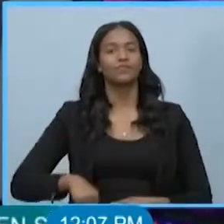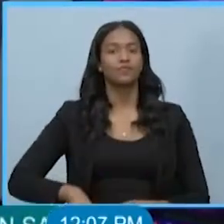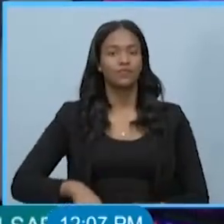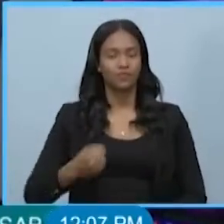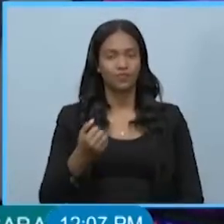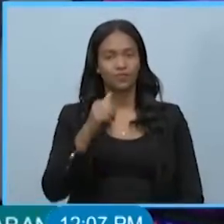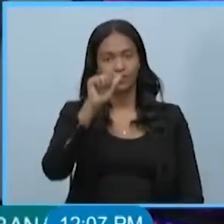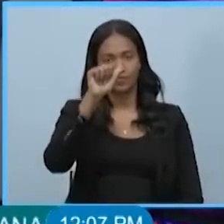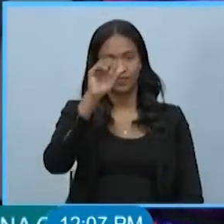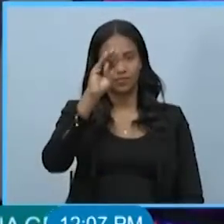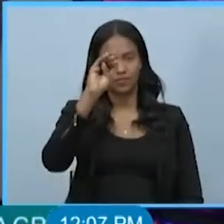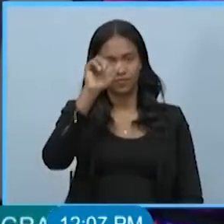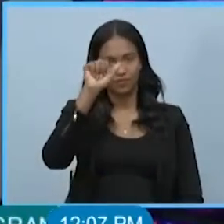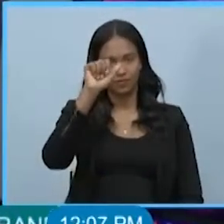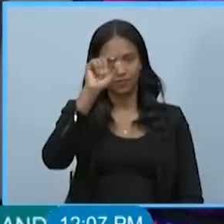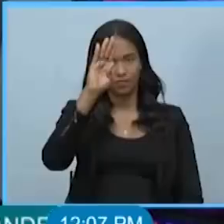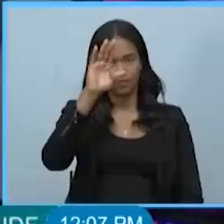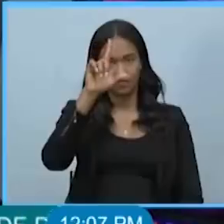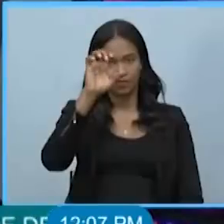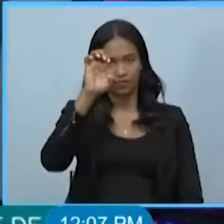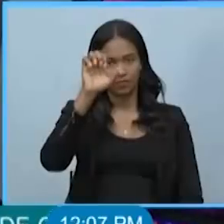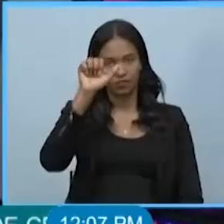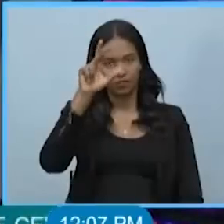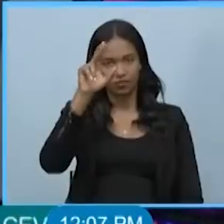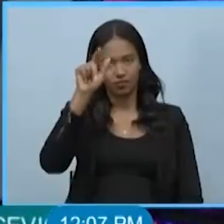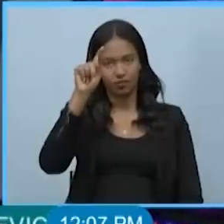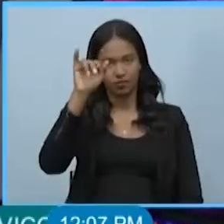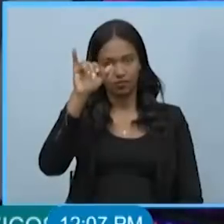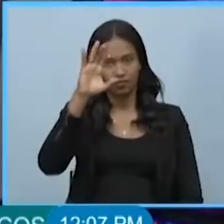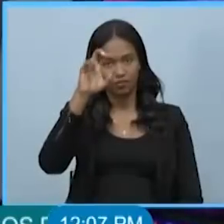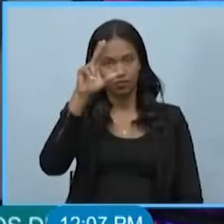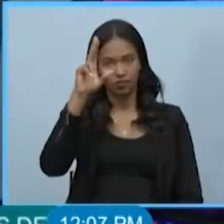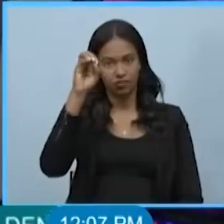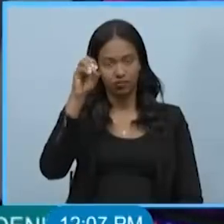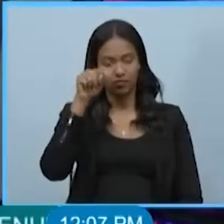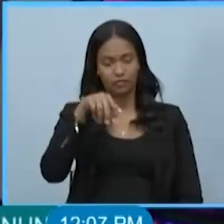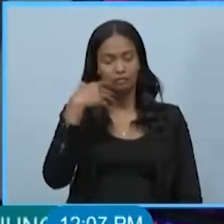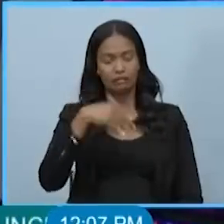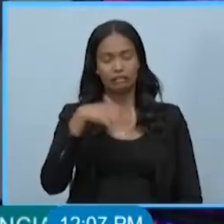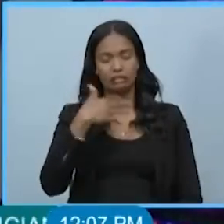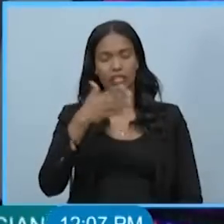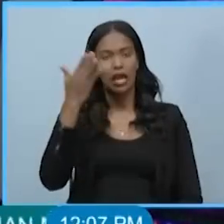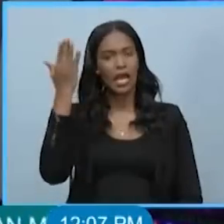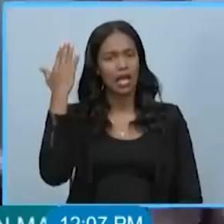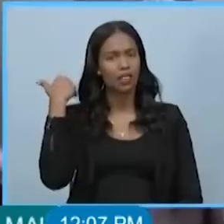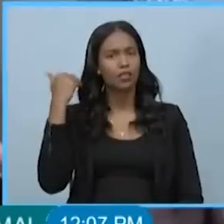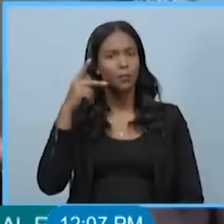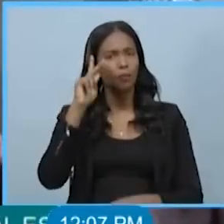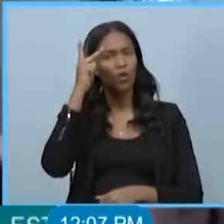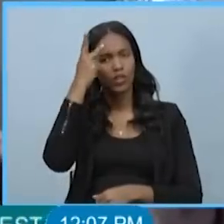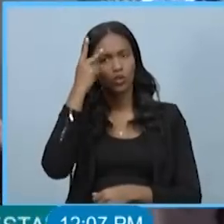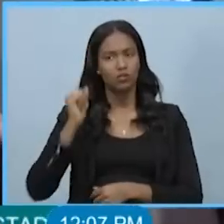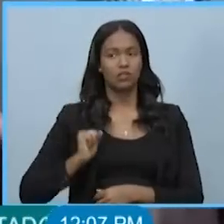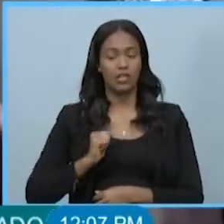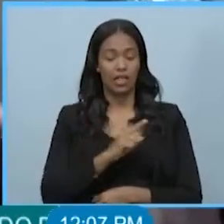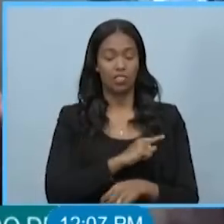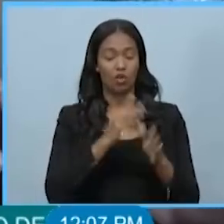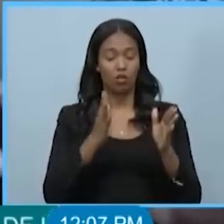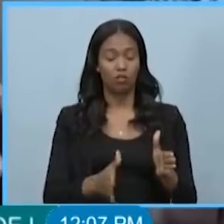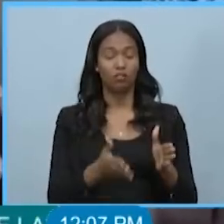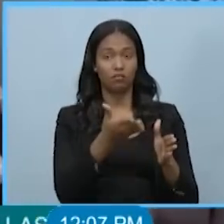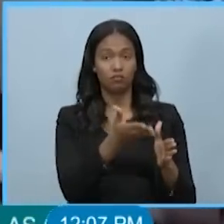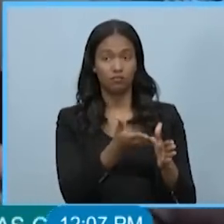Este, como se le solía llamar, Amable Aristi Castro, un ex senador y también importante,